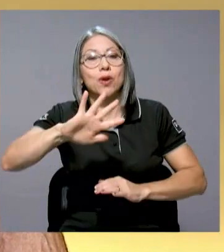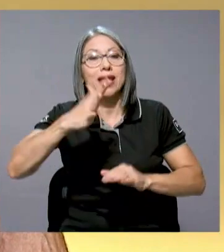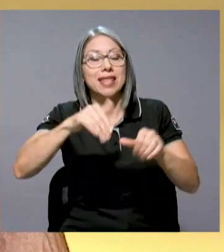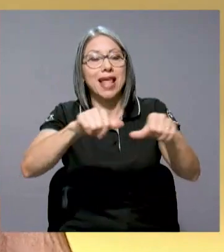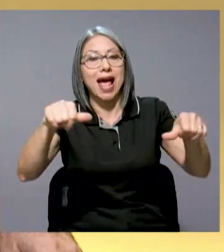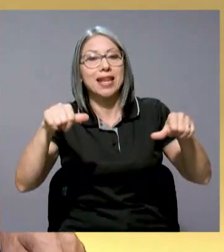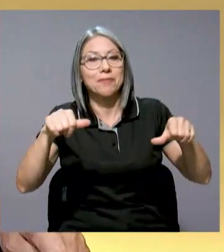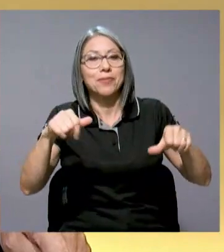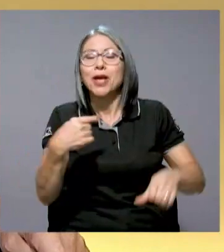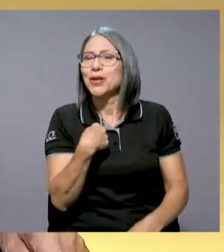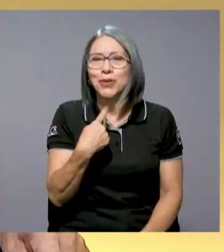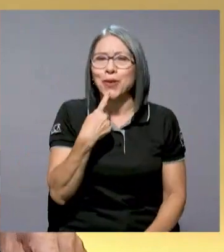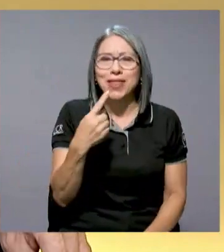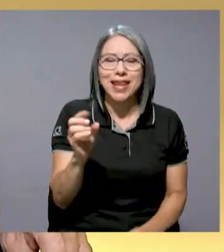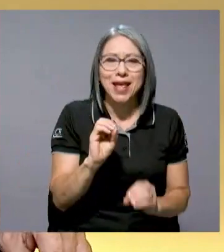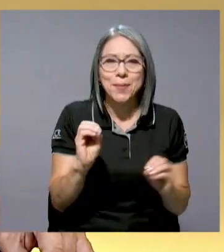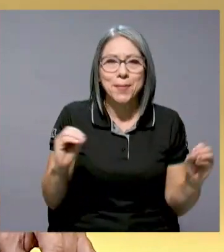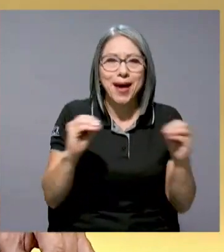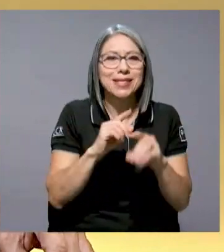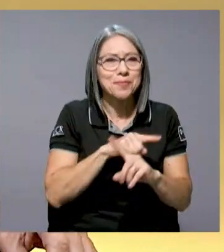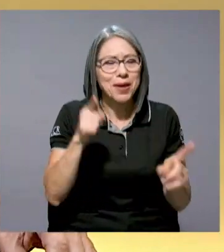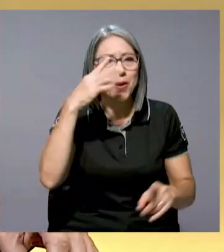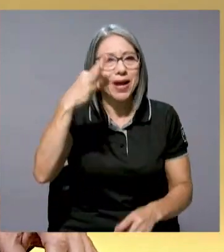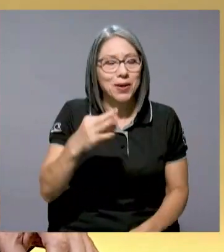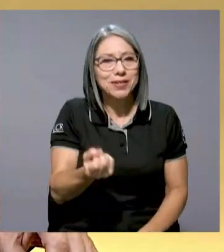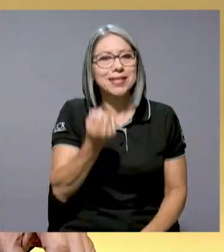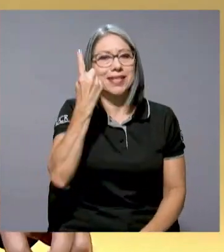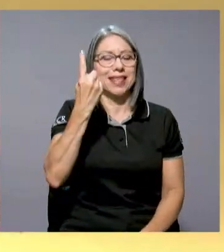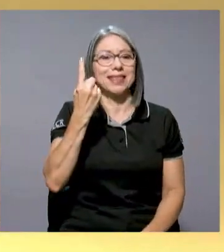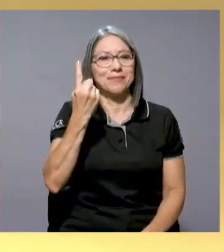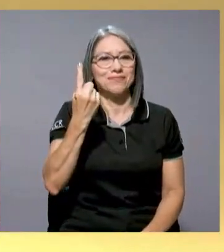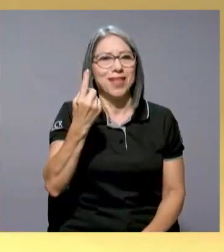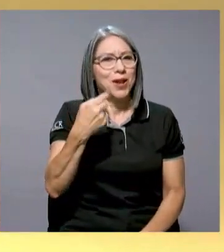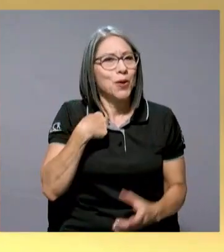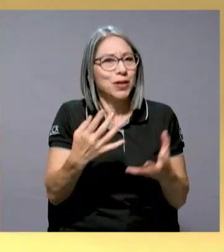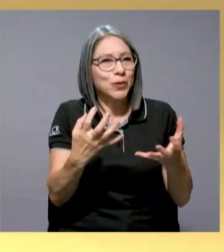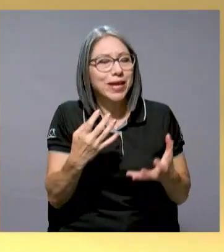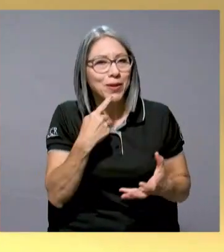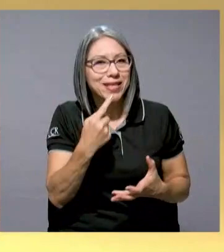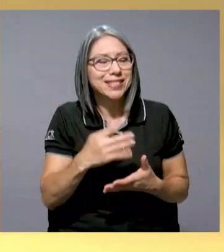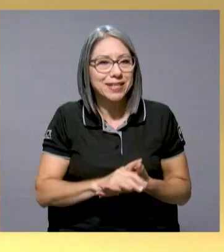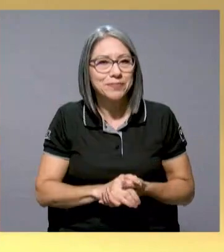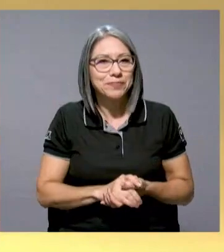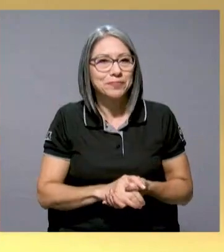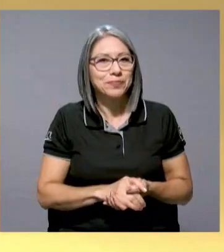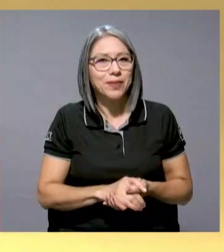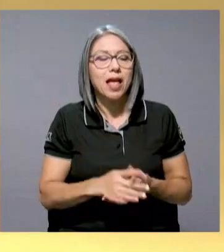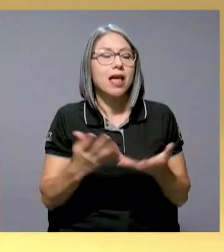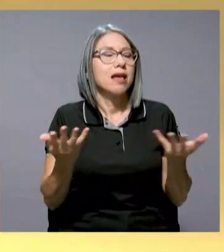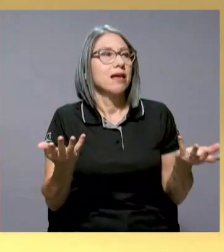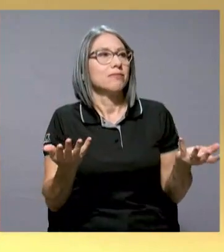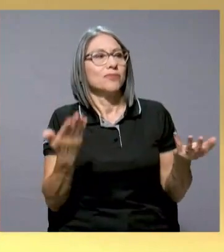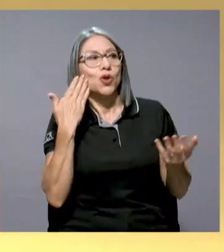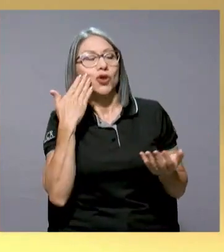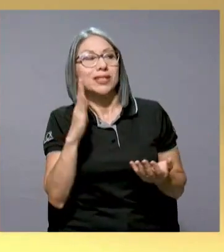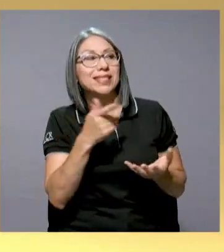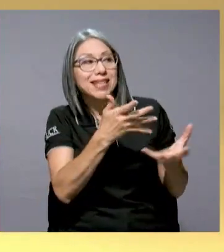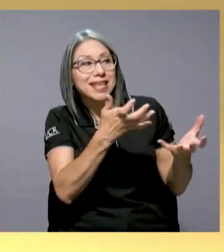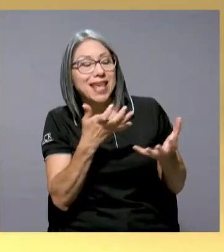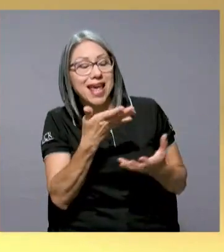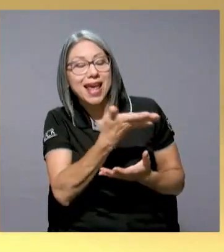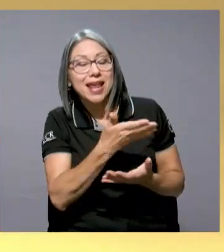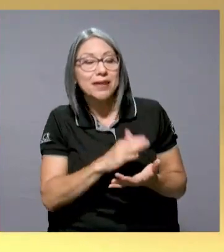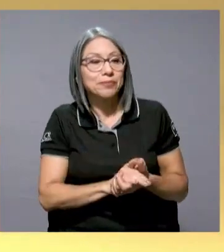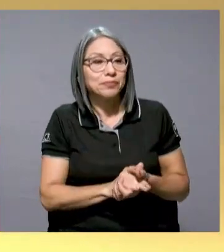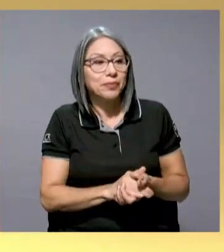No diré más, pero creo que se entiende qué es lo que quiero decir. No sé si quiere don